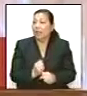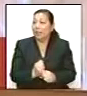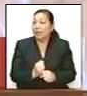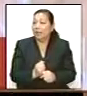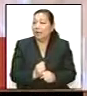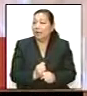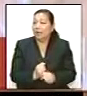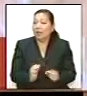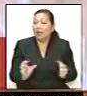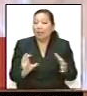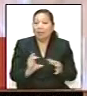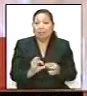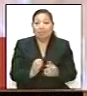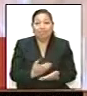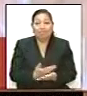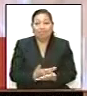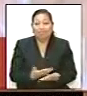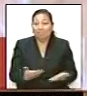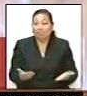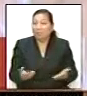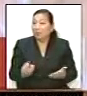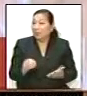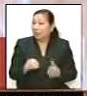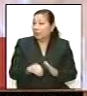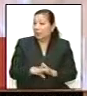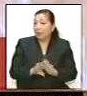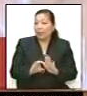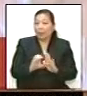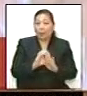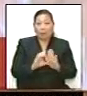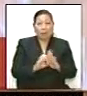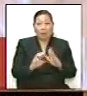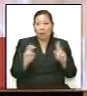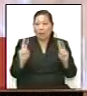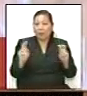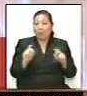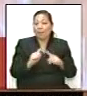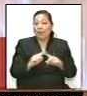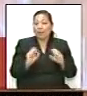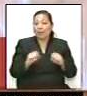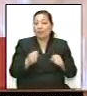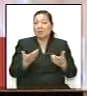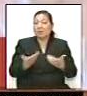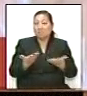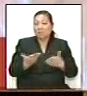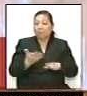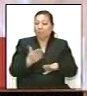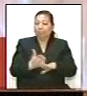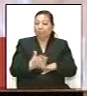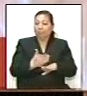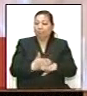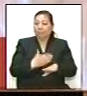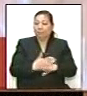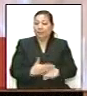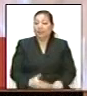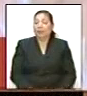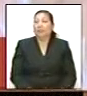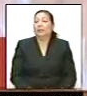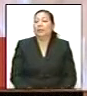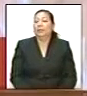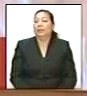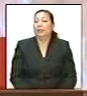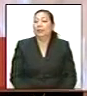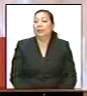pacífico que no no no constituyen titulares pero que se vienen desarrollando y quizás no se mencionó